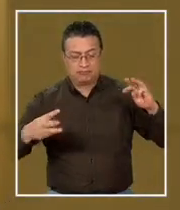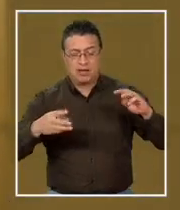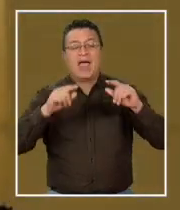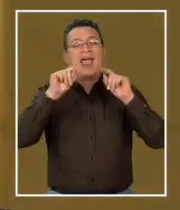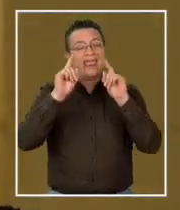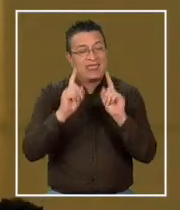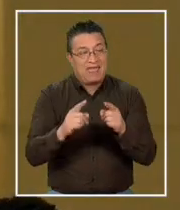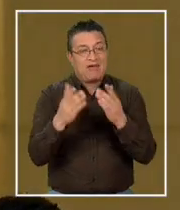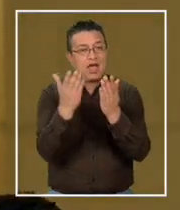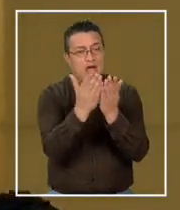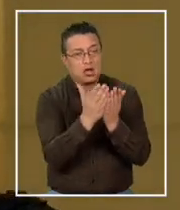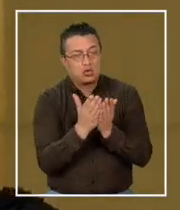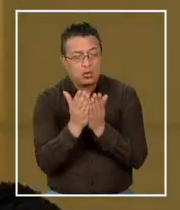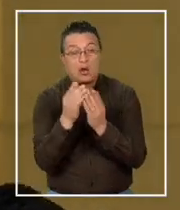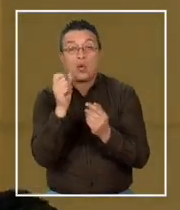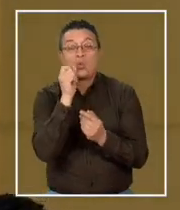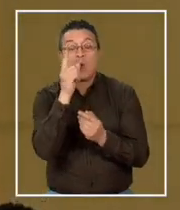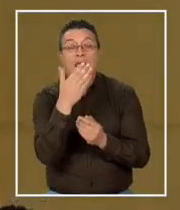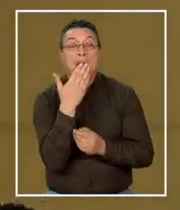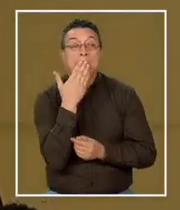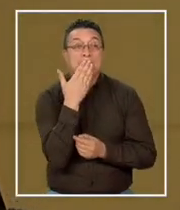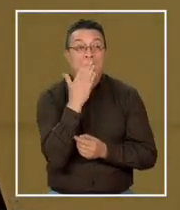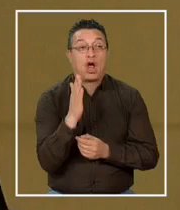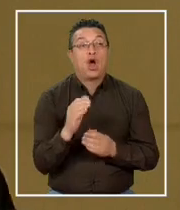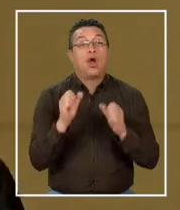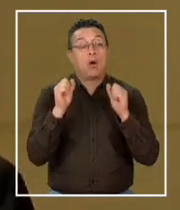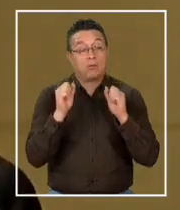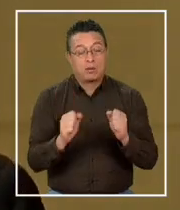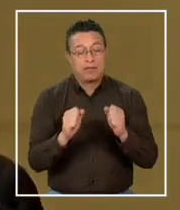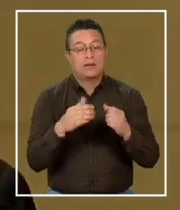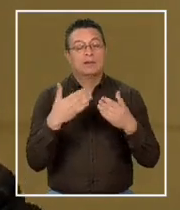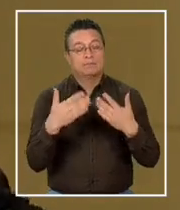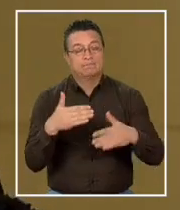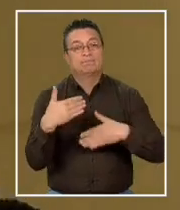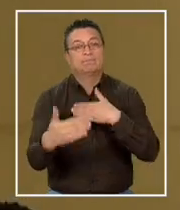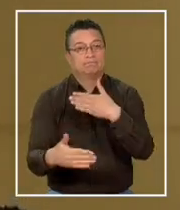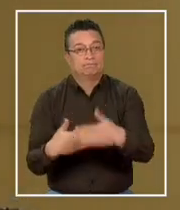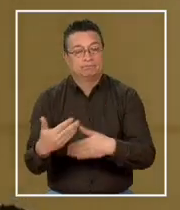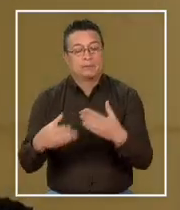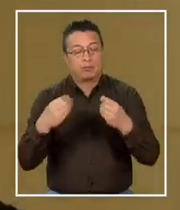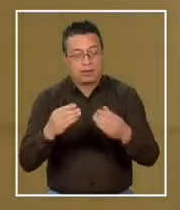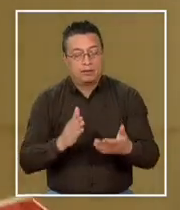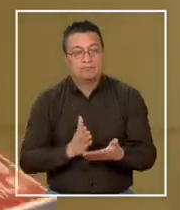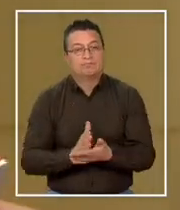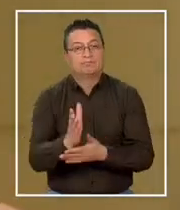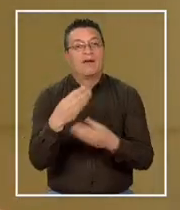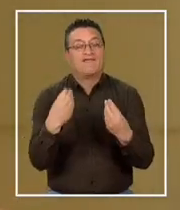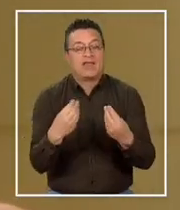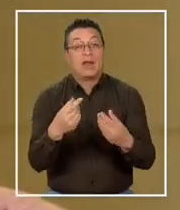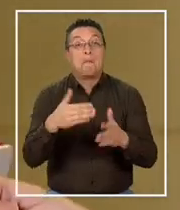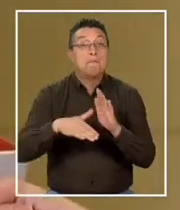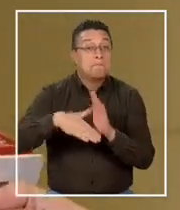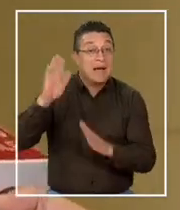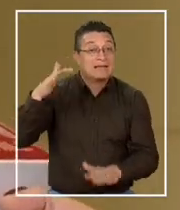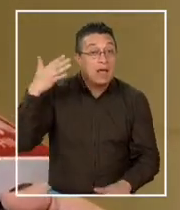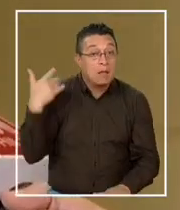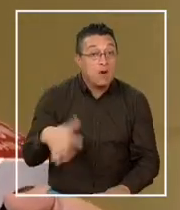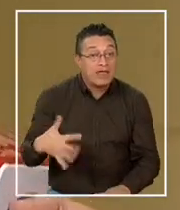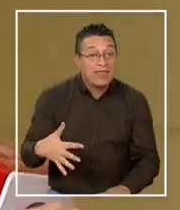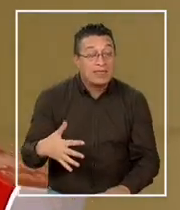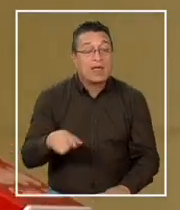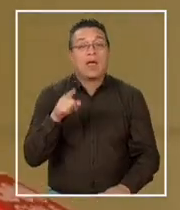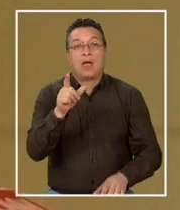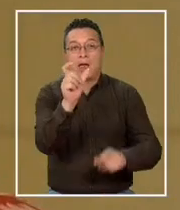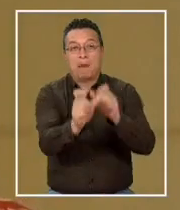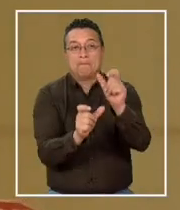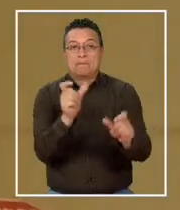estudiadas y tenemos que encontrar cuál es la mejor para poner en práctica esto y que sea viable el sistema. Y lo más importante es que